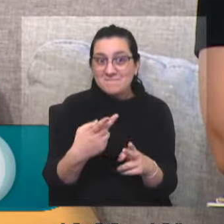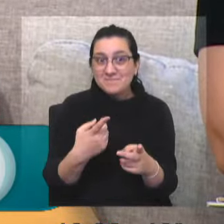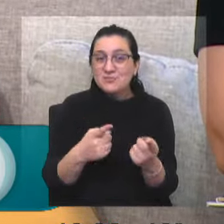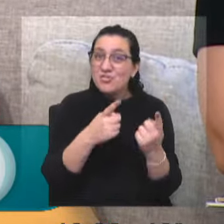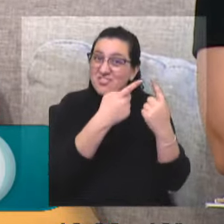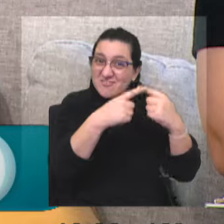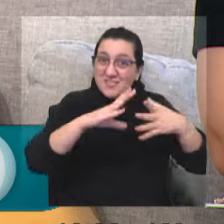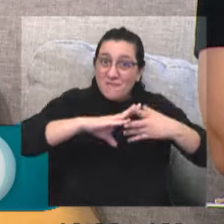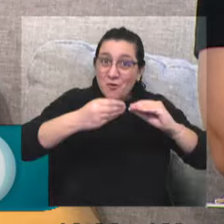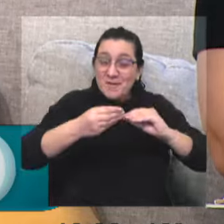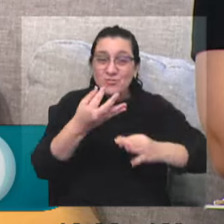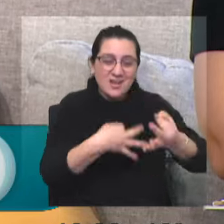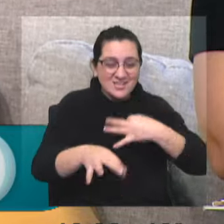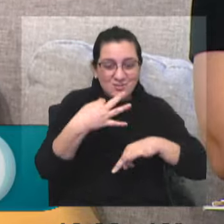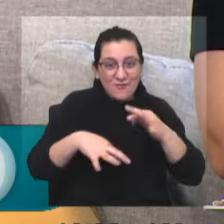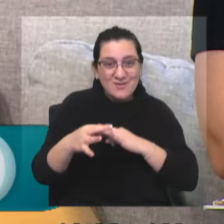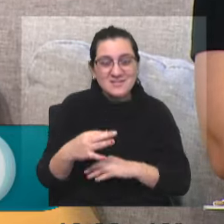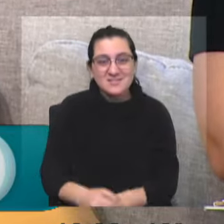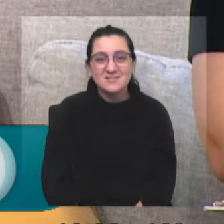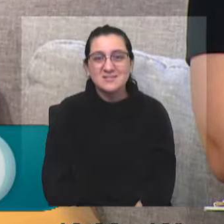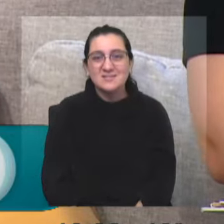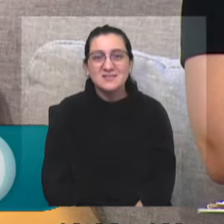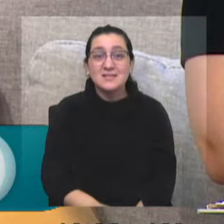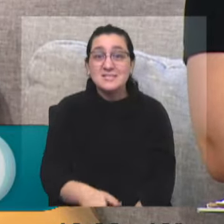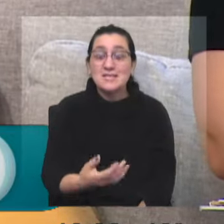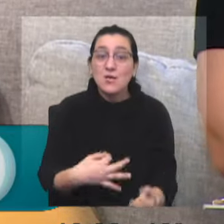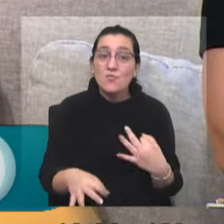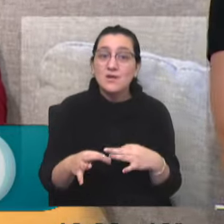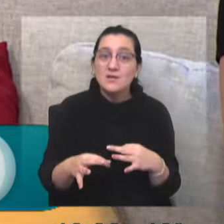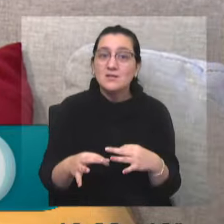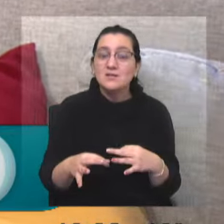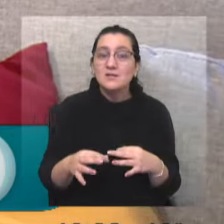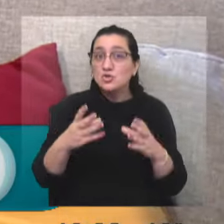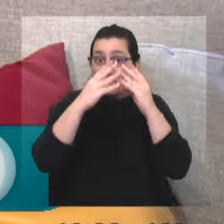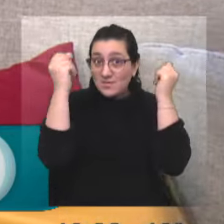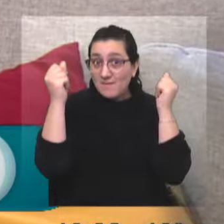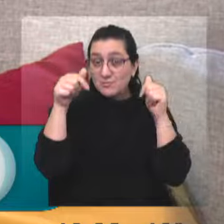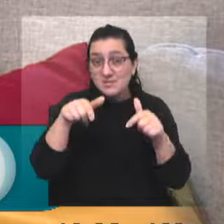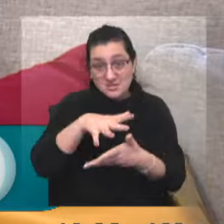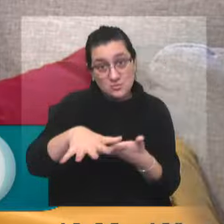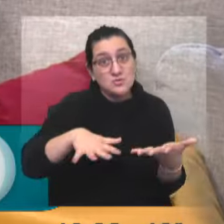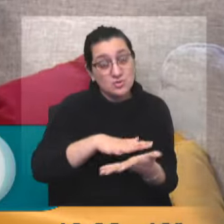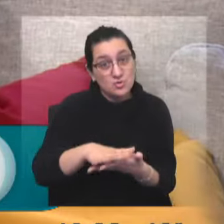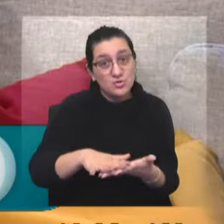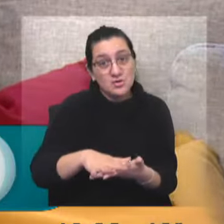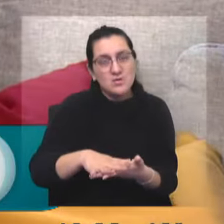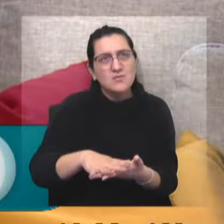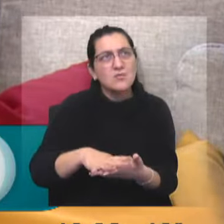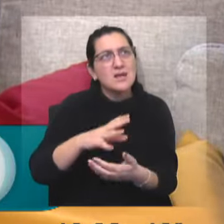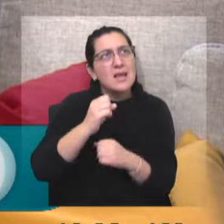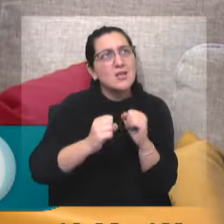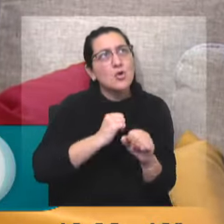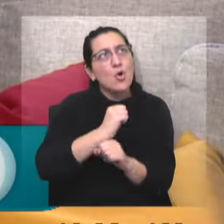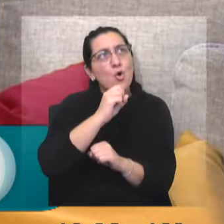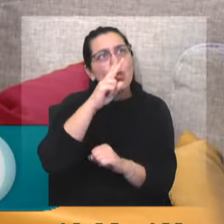formatos de las obras de teatro, que se dé esta obra que nos estábamos olvidando de este caso de 2016-2017